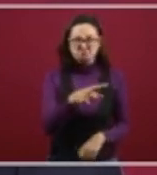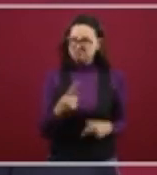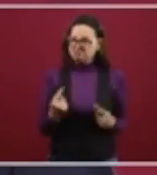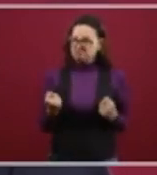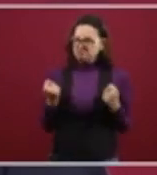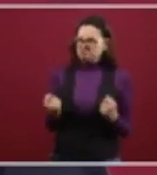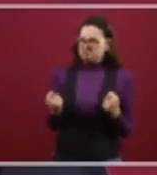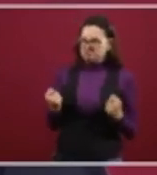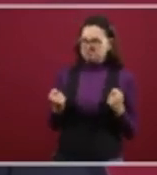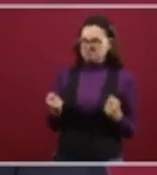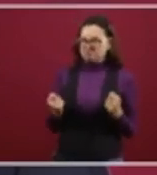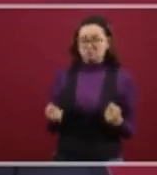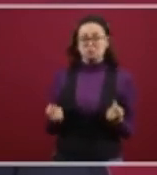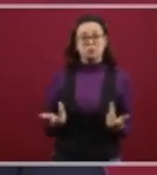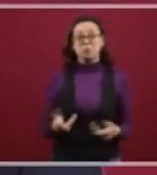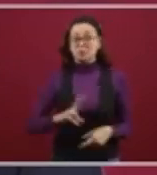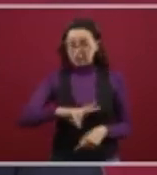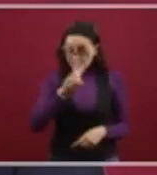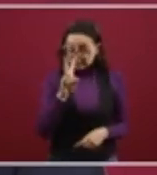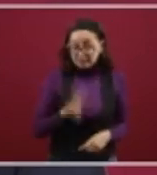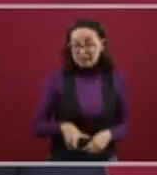por parejo a todos,